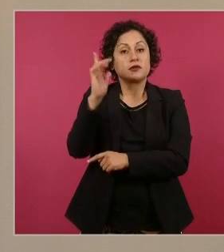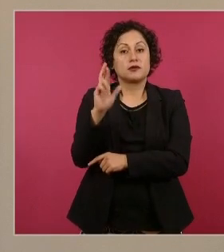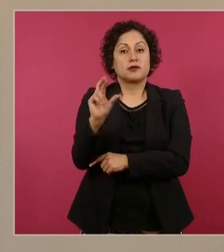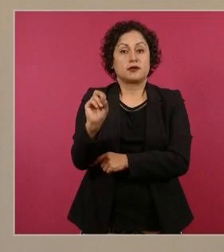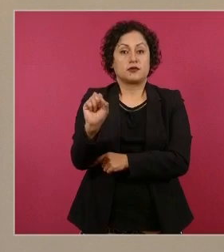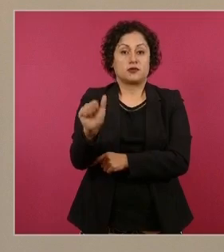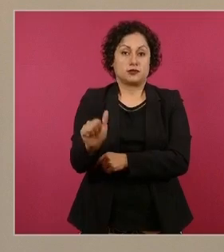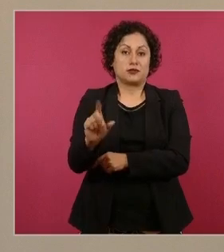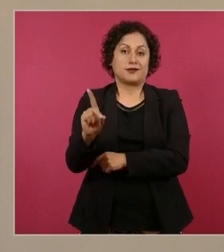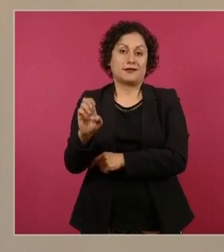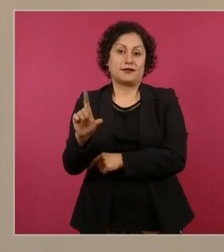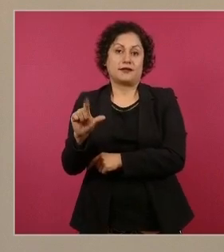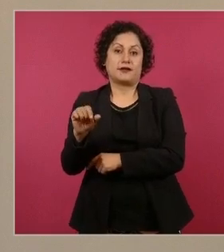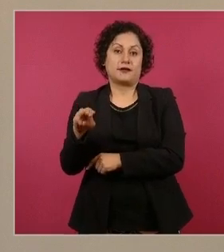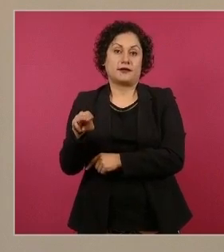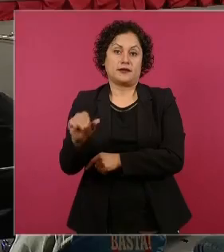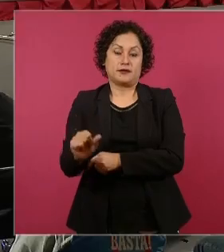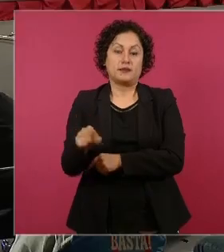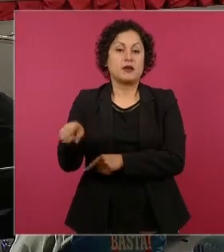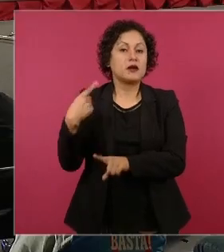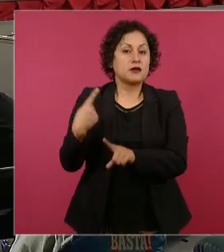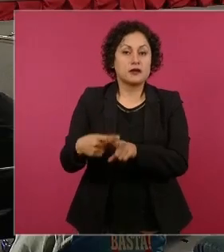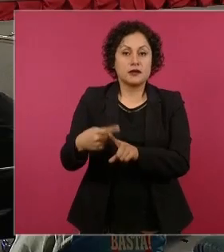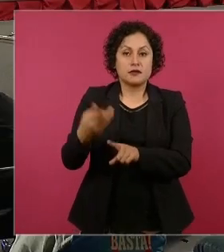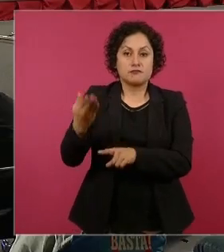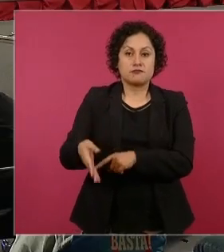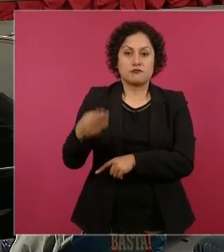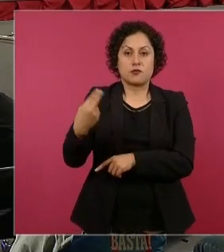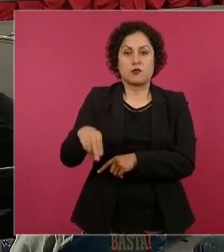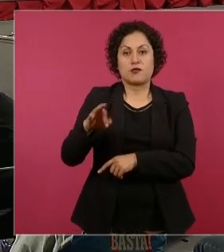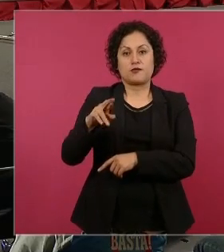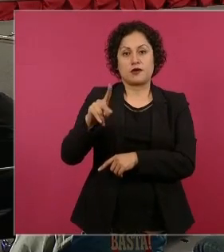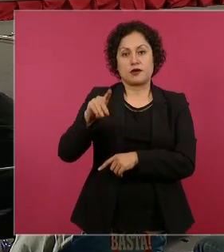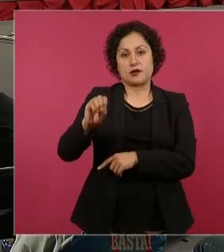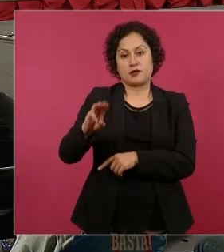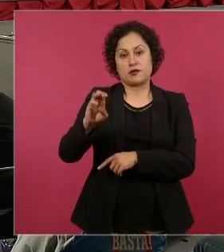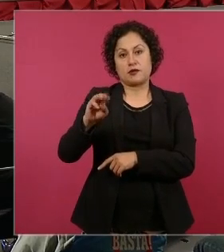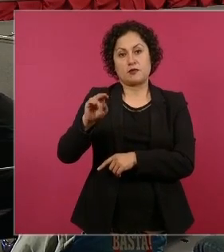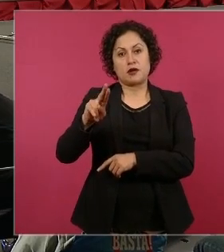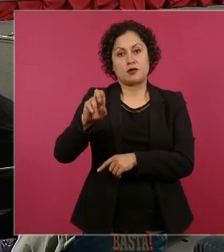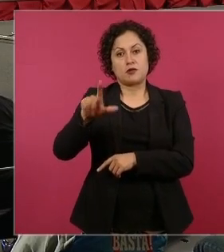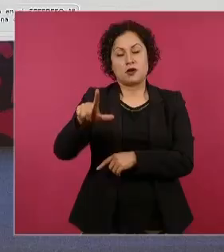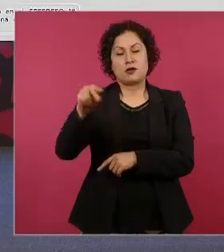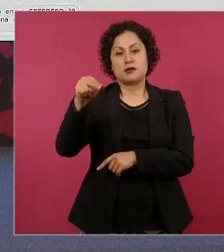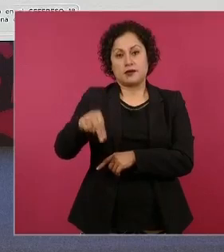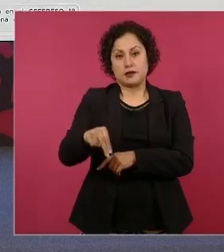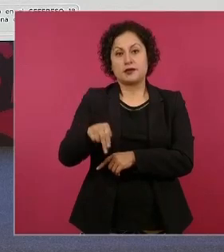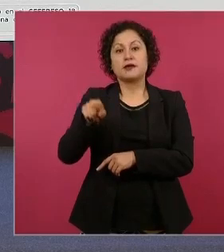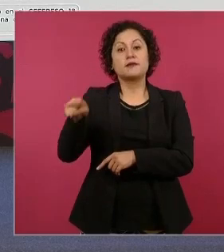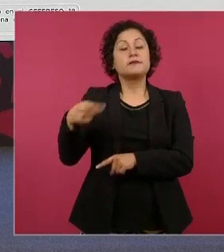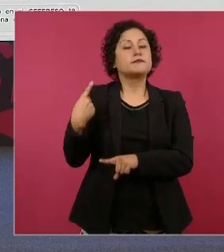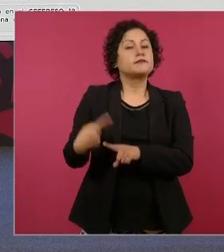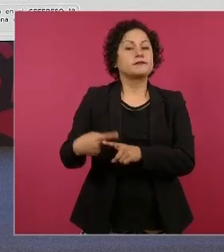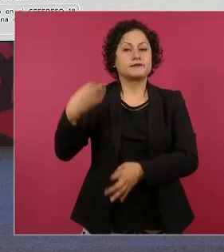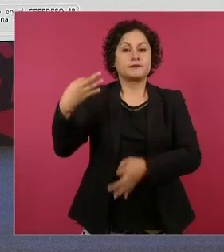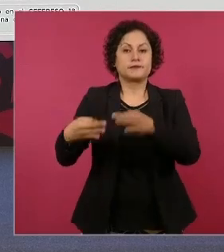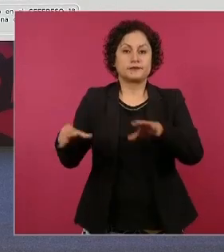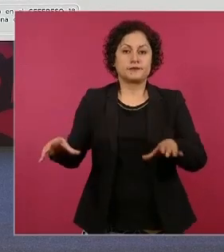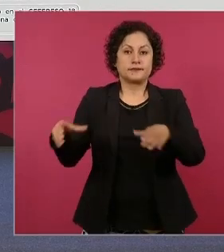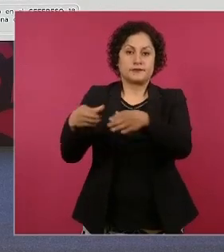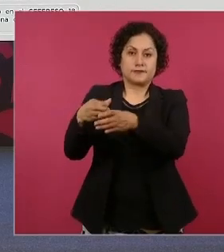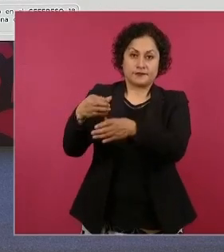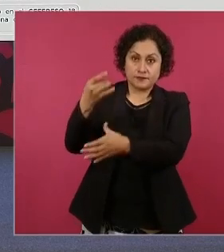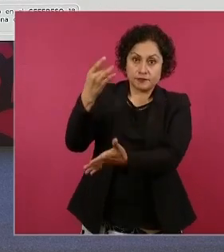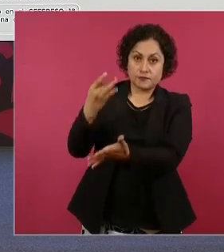de Lima. Se trata de Fernando Emanuel N. Aquí el juez del Tribunal de Juzgado Único